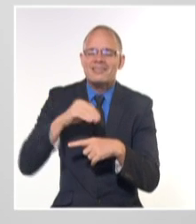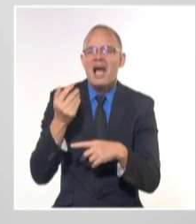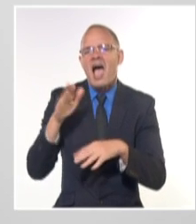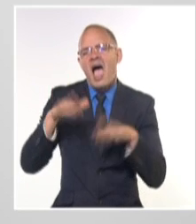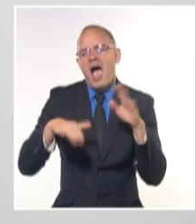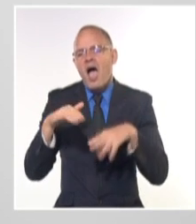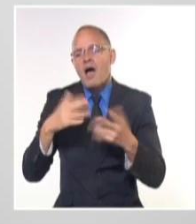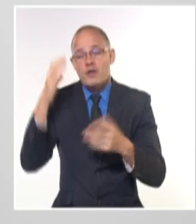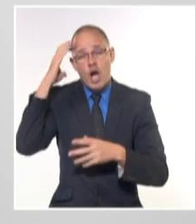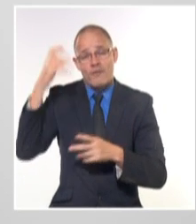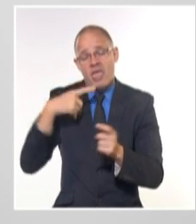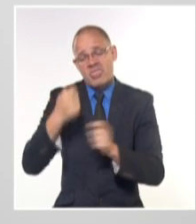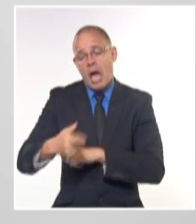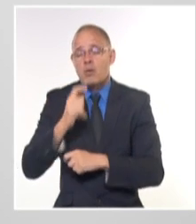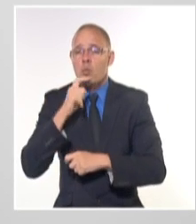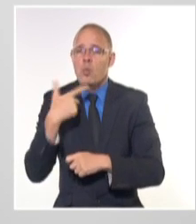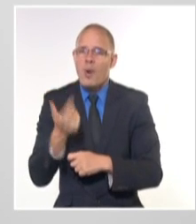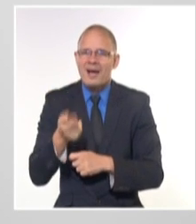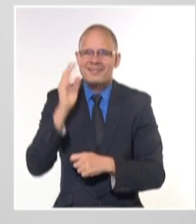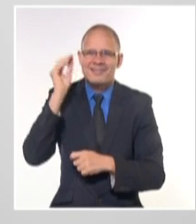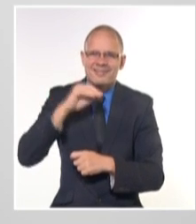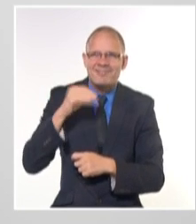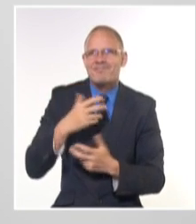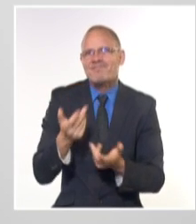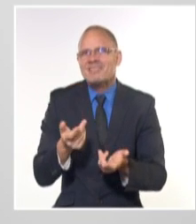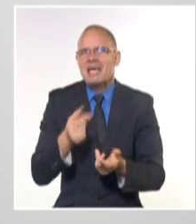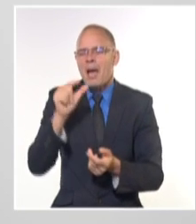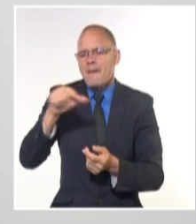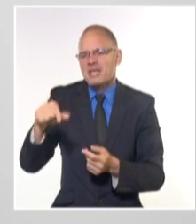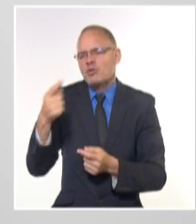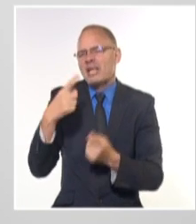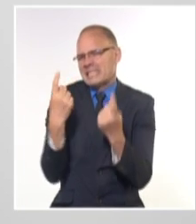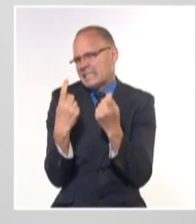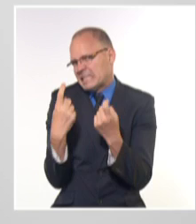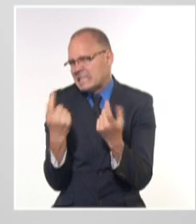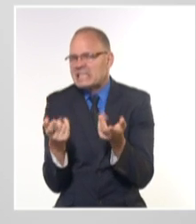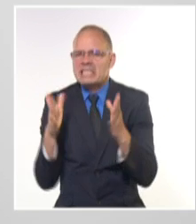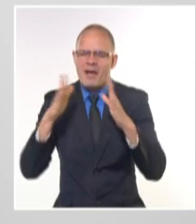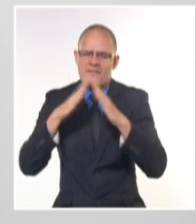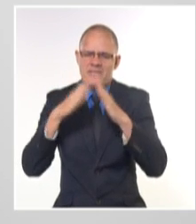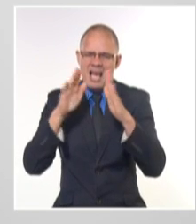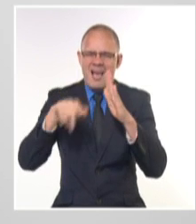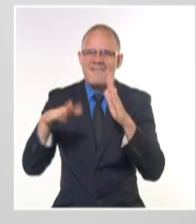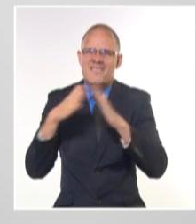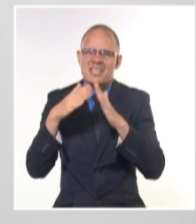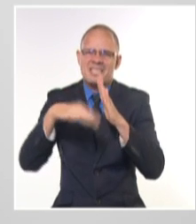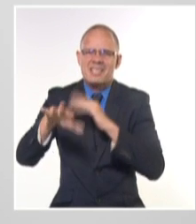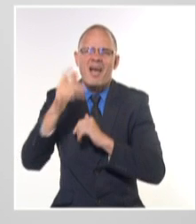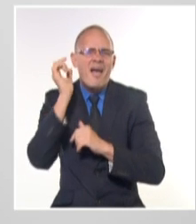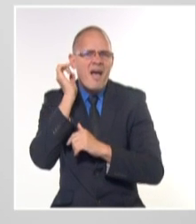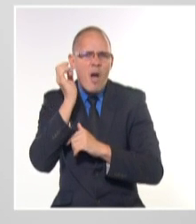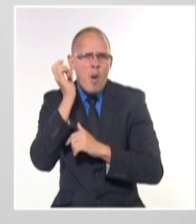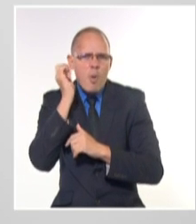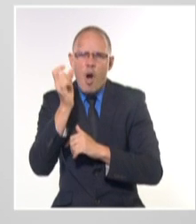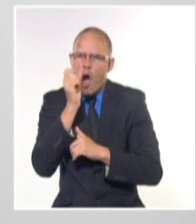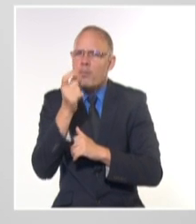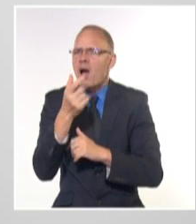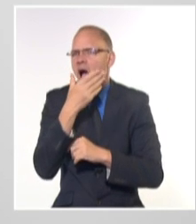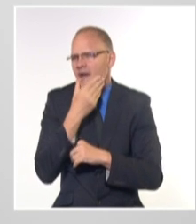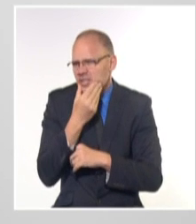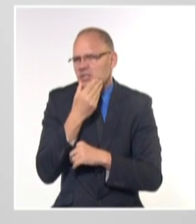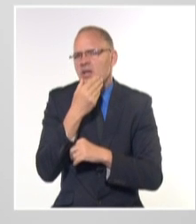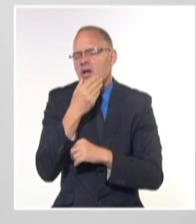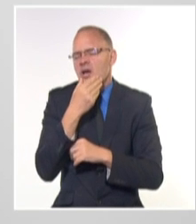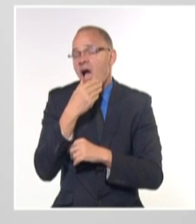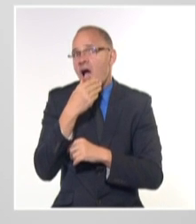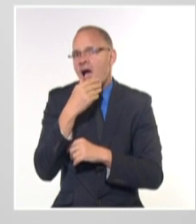que tiene, recursos financieros, recursos económicos, en función de garantizar en los hogares de ancianos, casas de abuelos, centros psicopedagógicos, hospitales